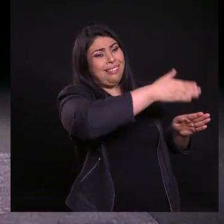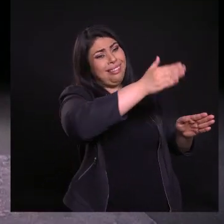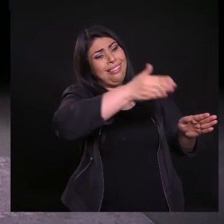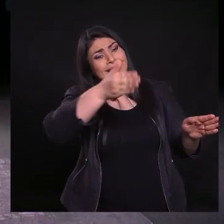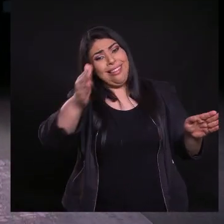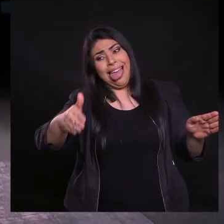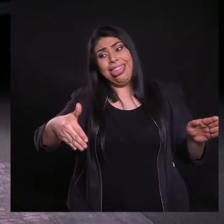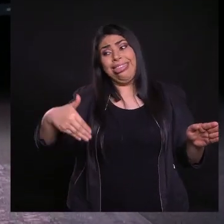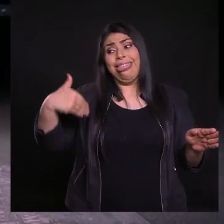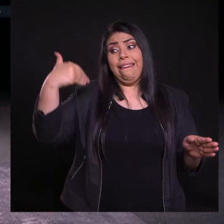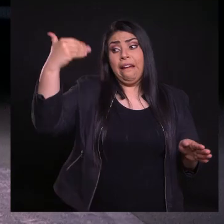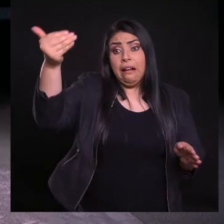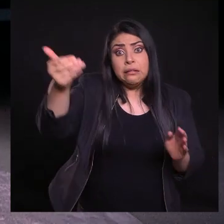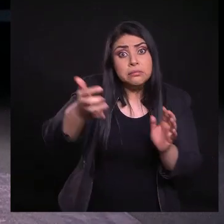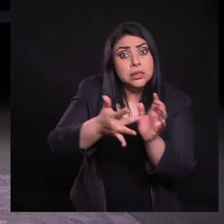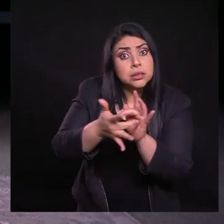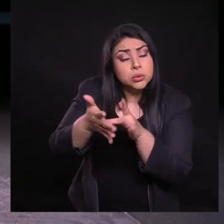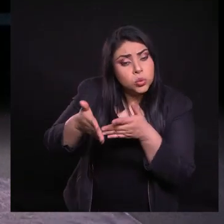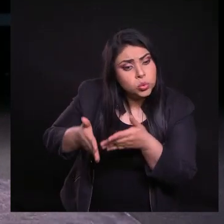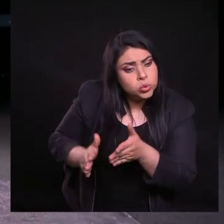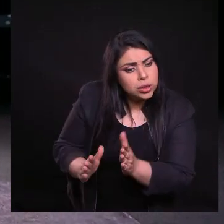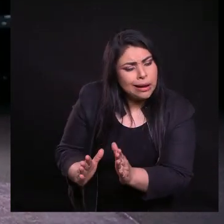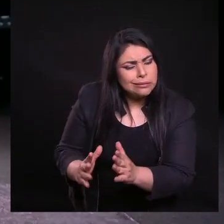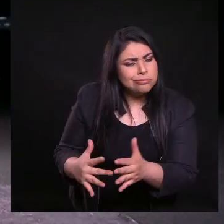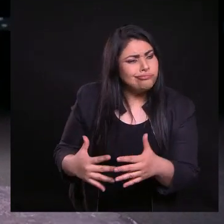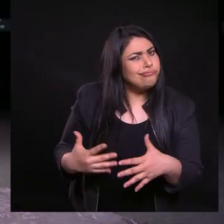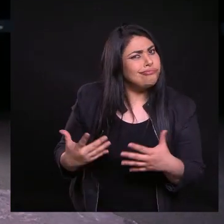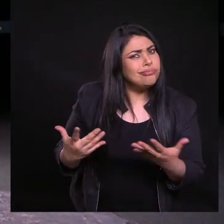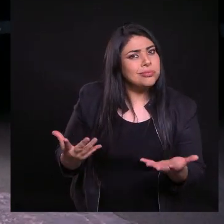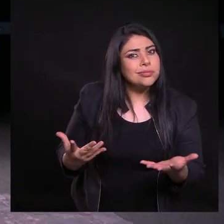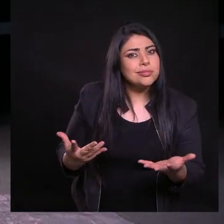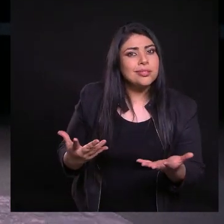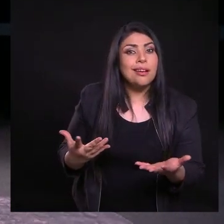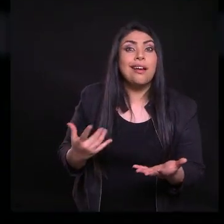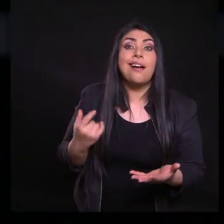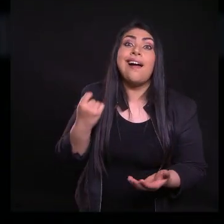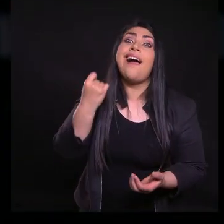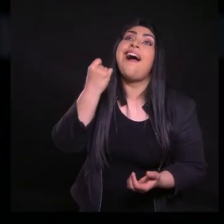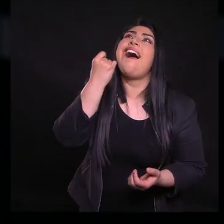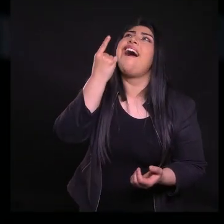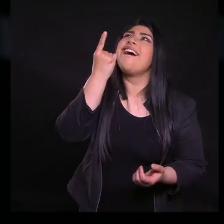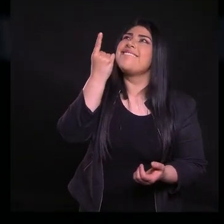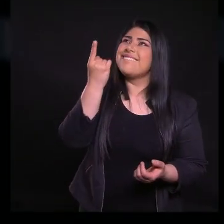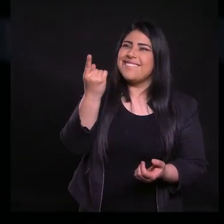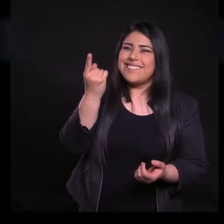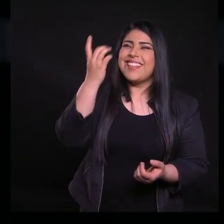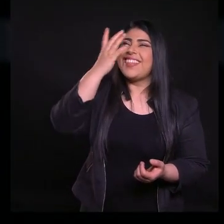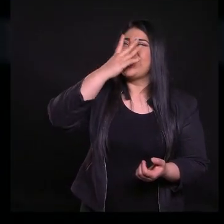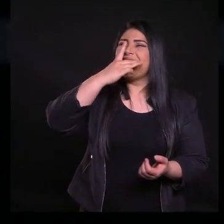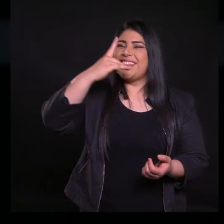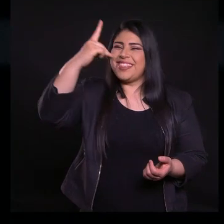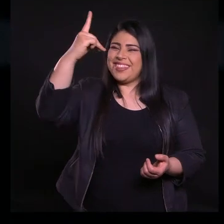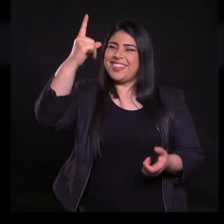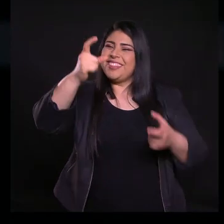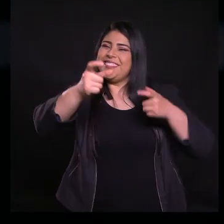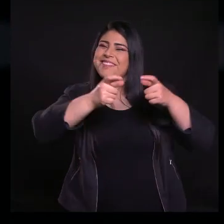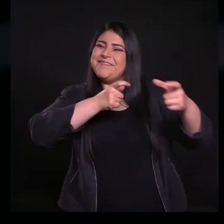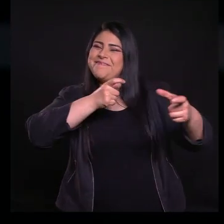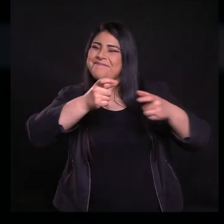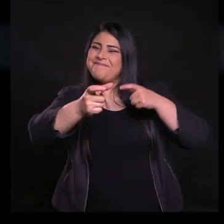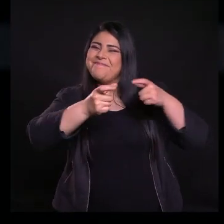y no había nacido todavía pero entonces ahí entiendes la soberanía de dios y entiendes que en jesús